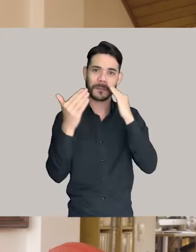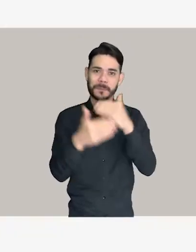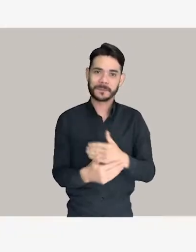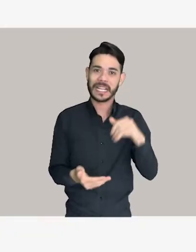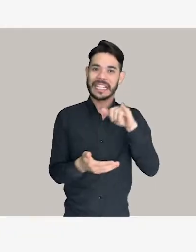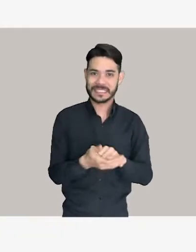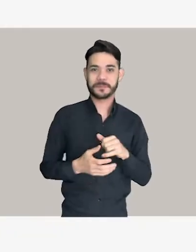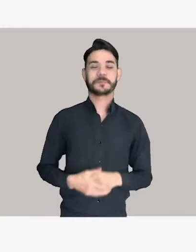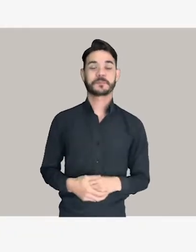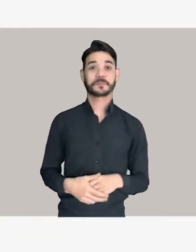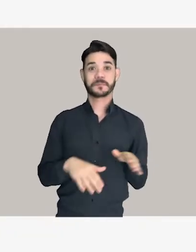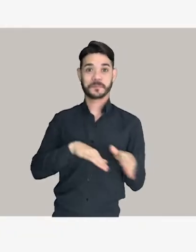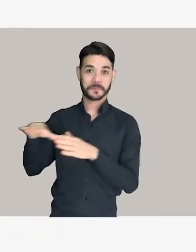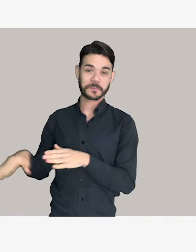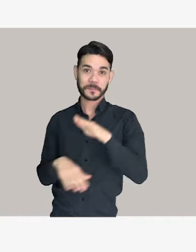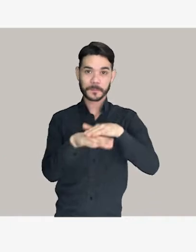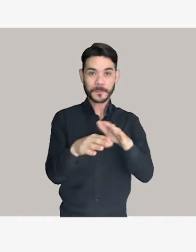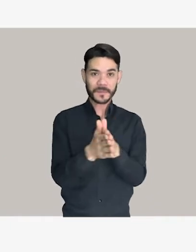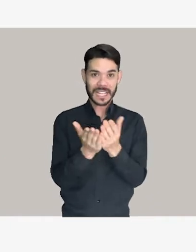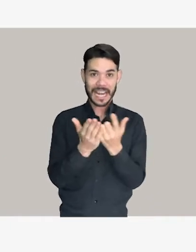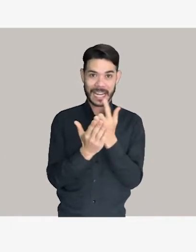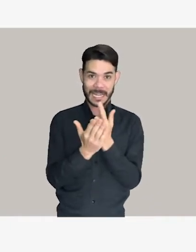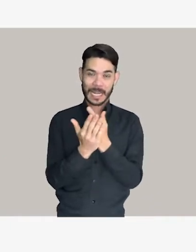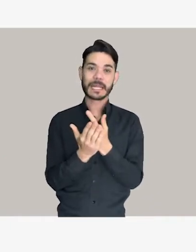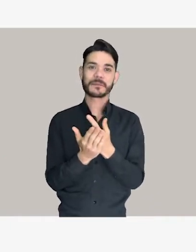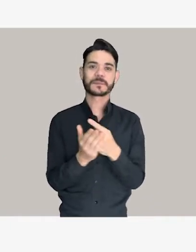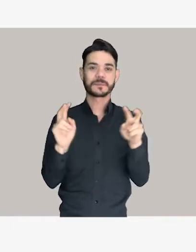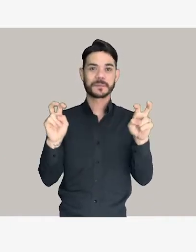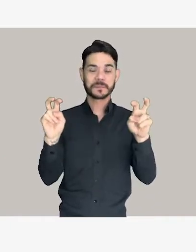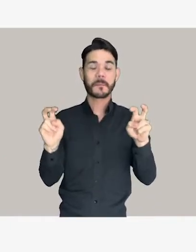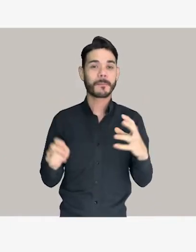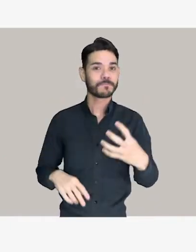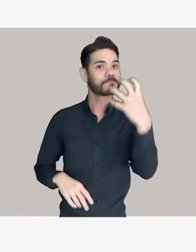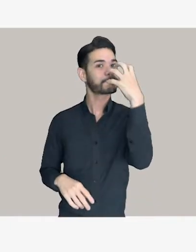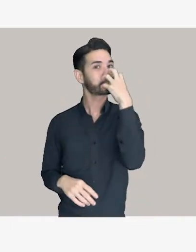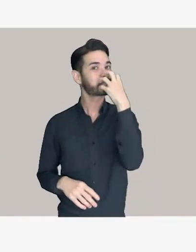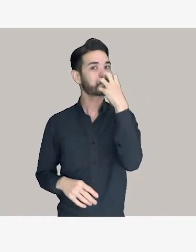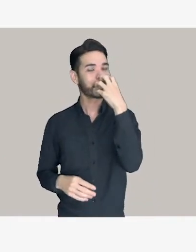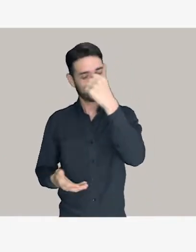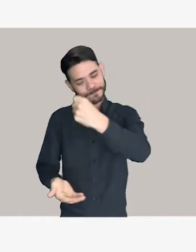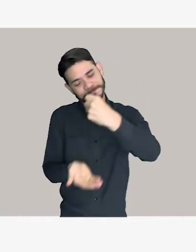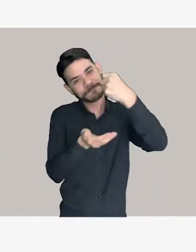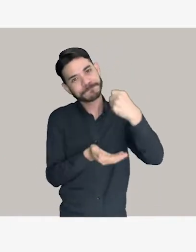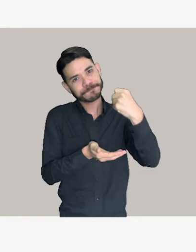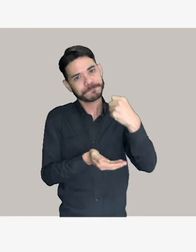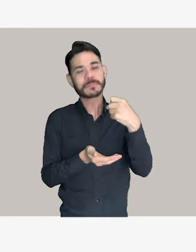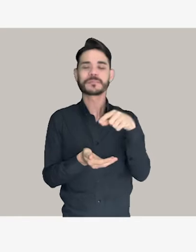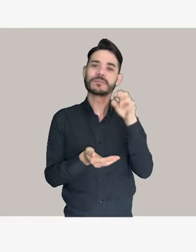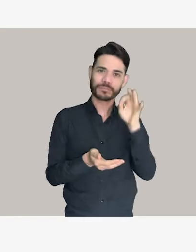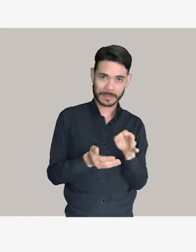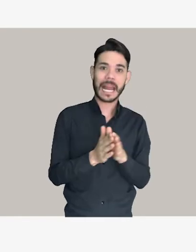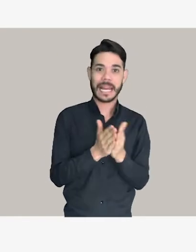Dacol. Amamelis y El Secreto hace parte de una pareja de libros, porque hay